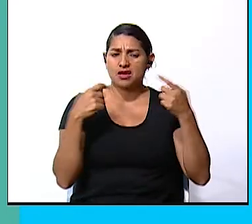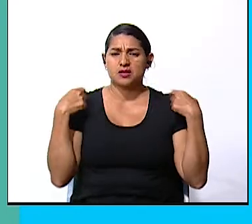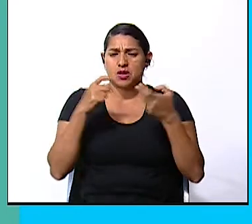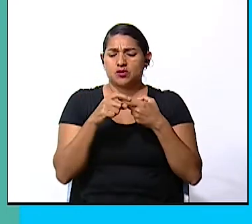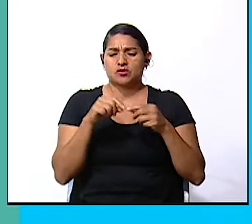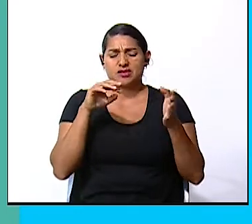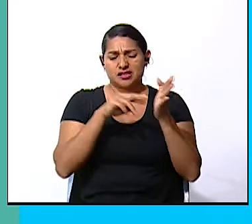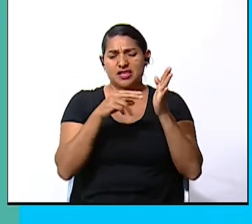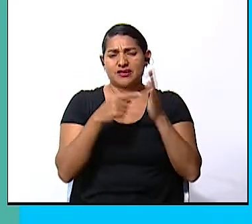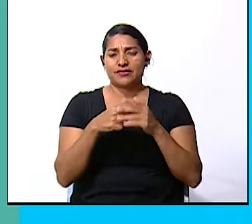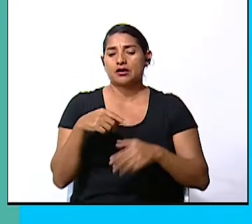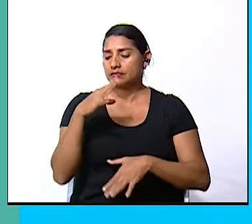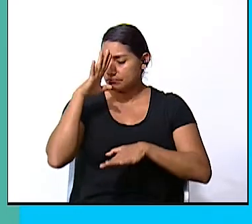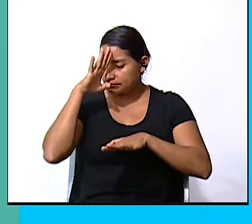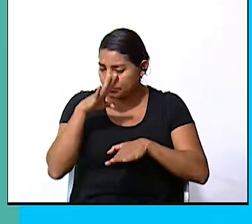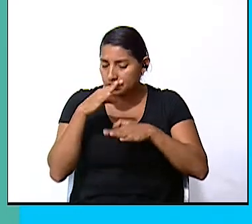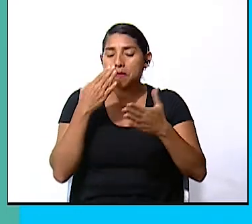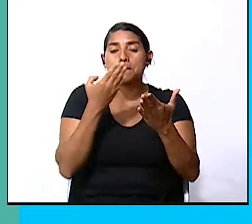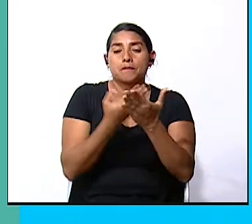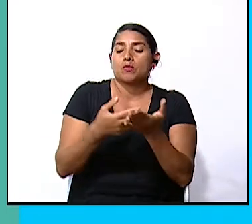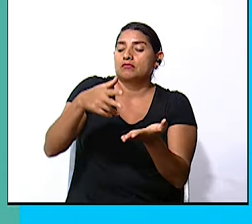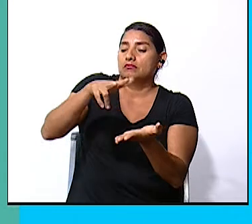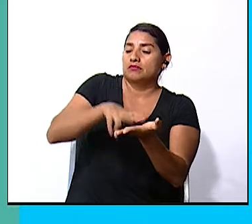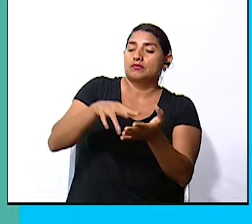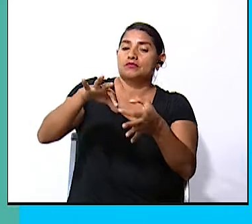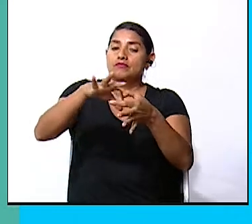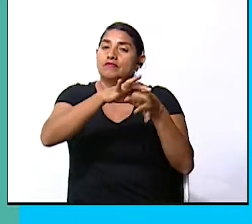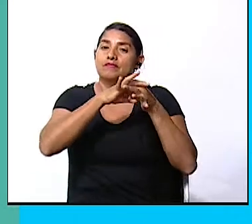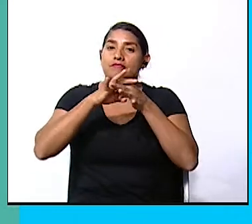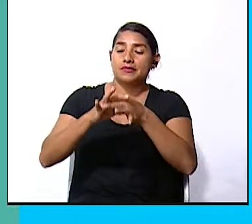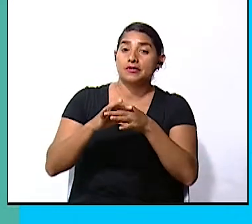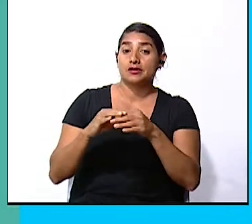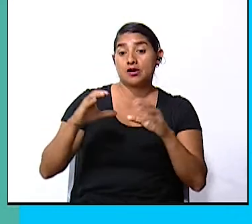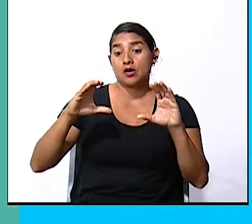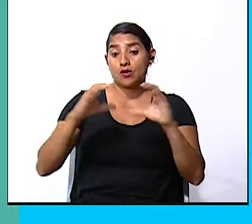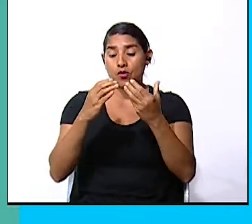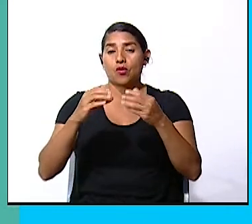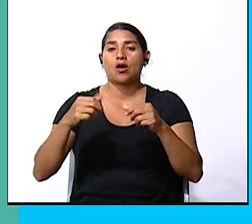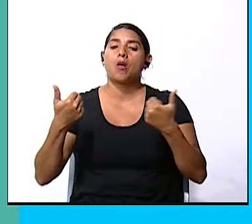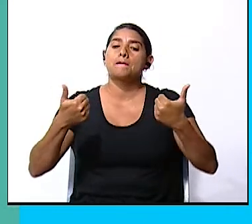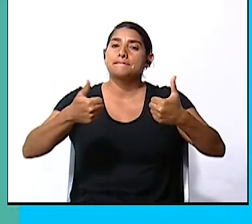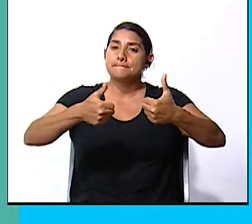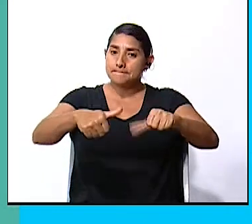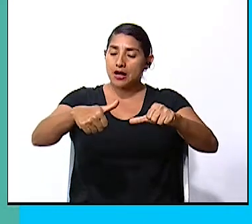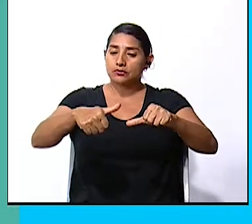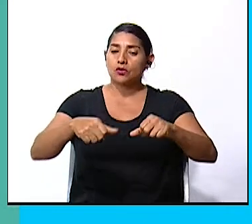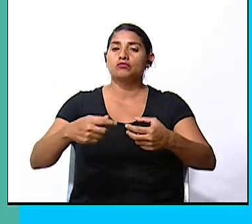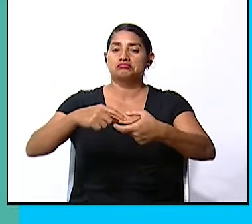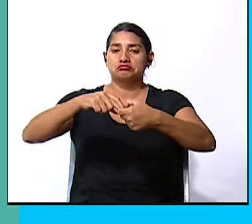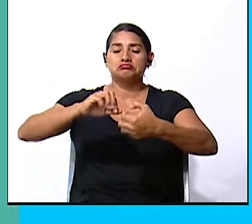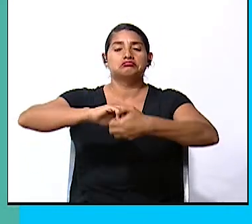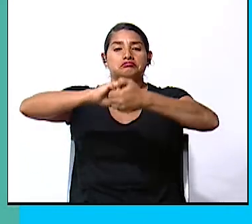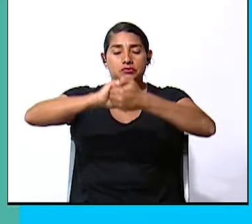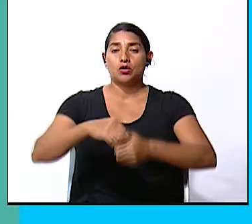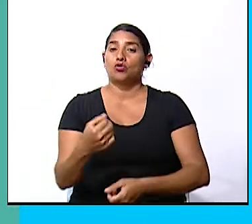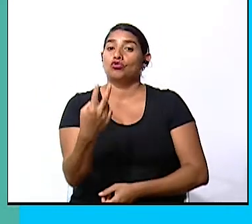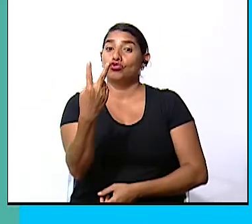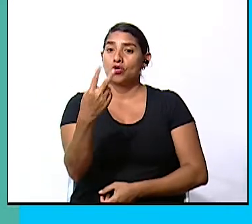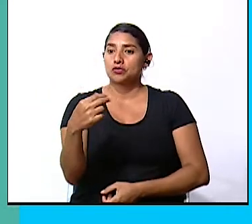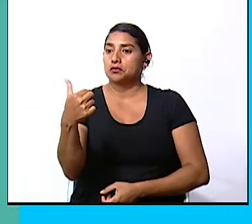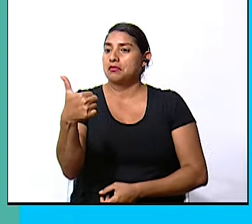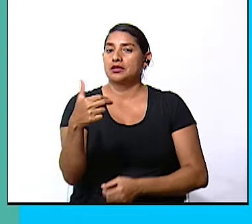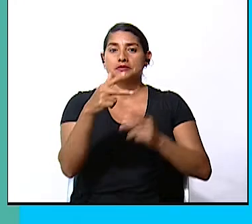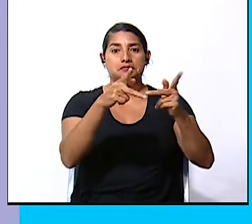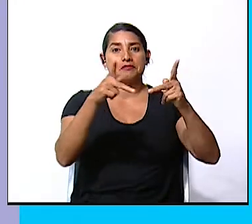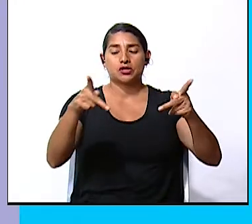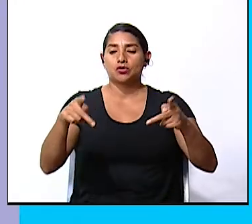un consentimiento, una aprobación o una alianza? La concordia puede ser un pacto o un arreglo entre dos o más